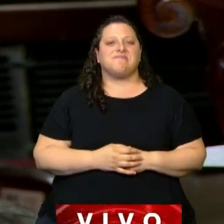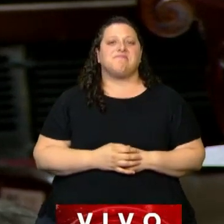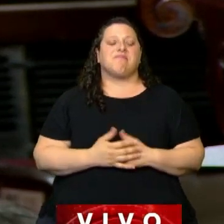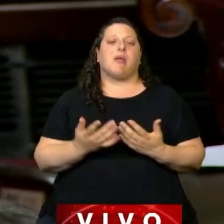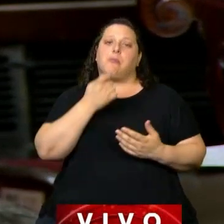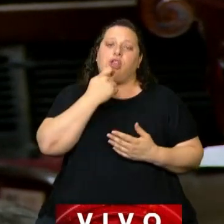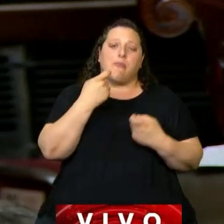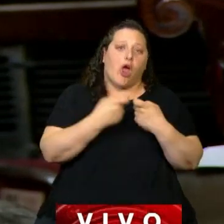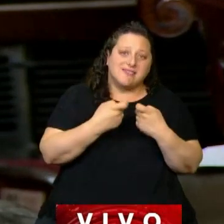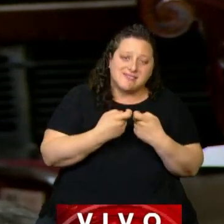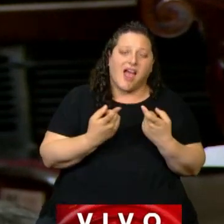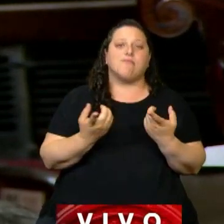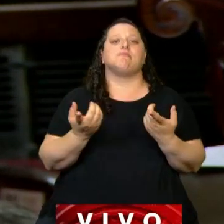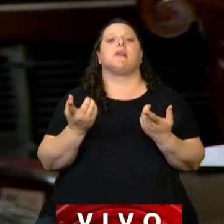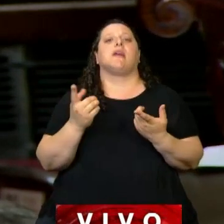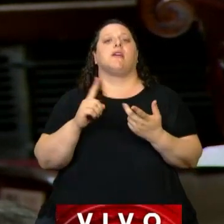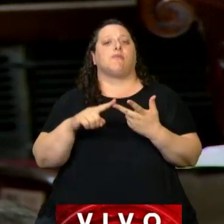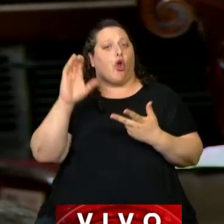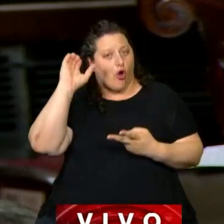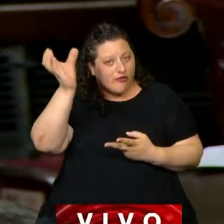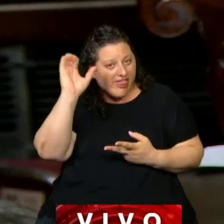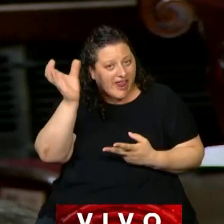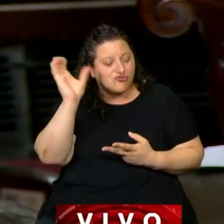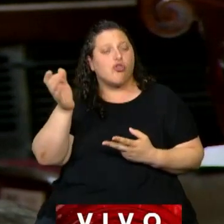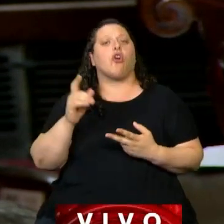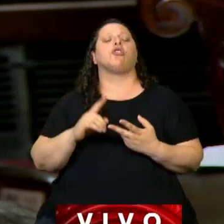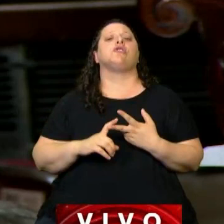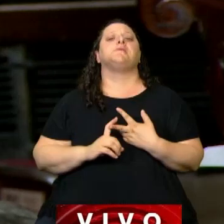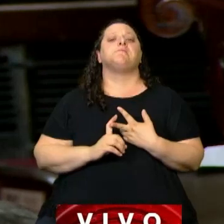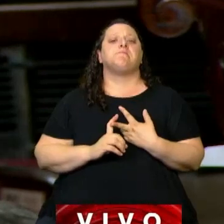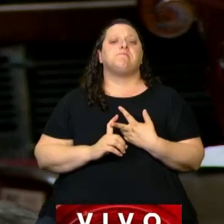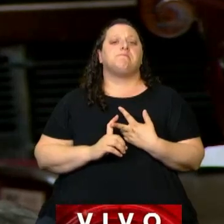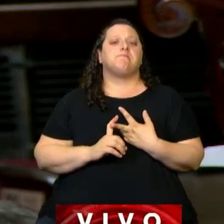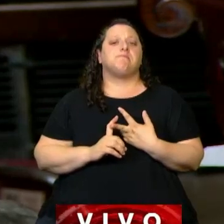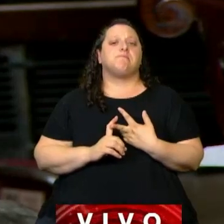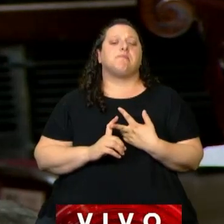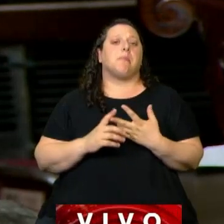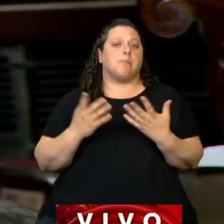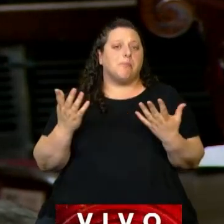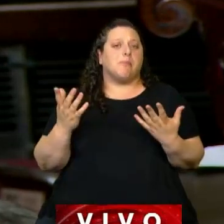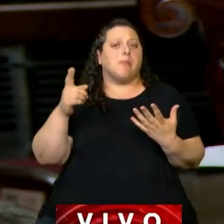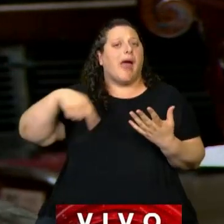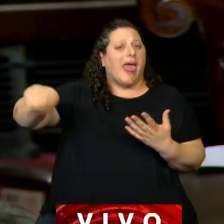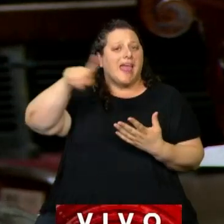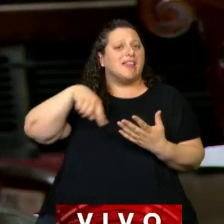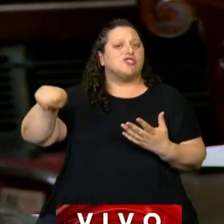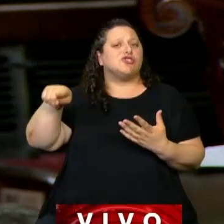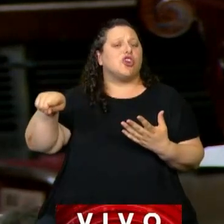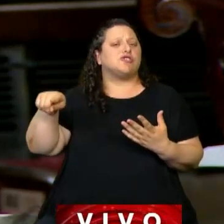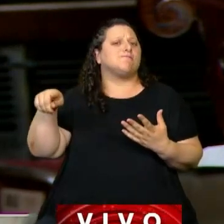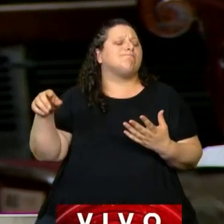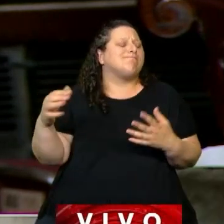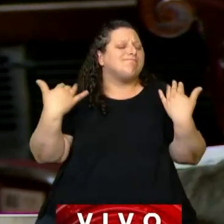a SAM, la Confederación Argentina de Sordos, para quien es muy importante que el